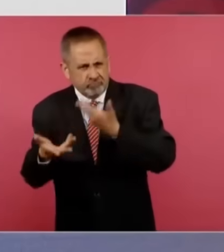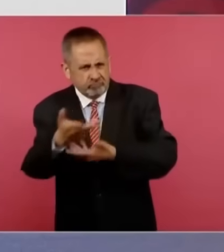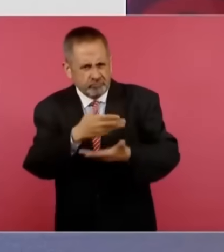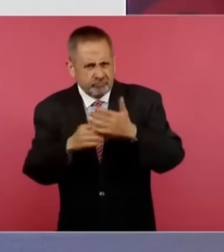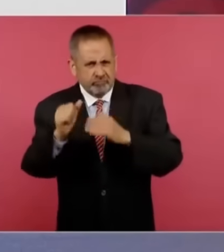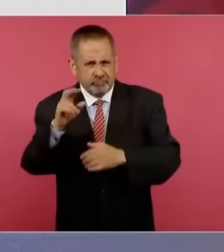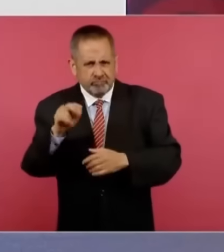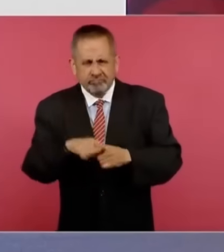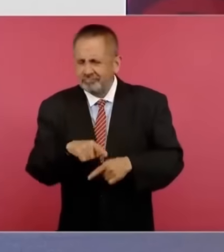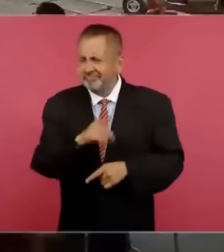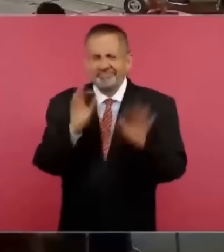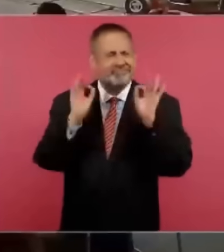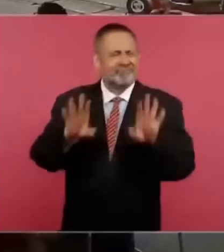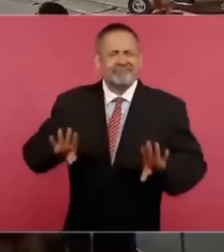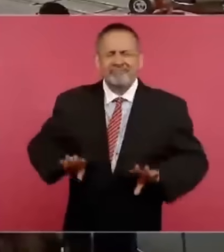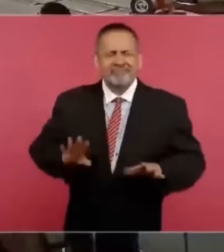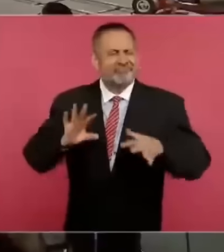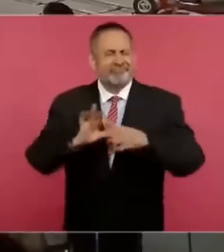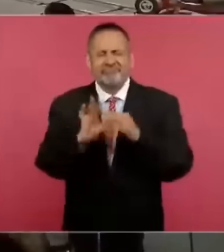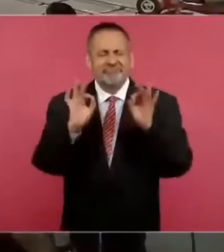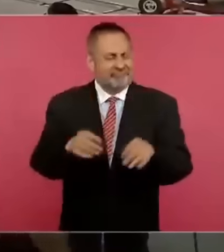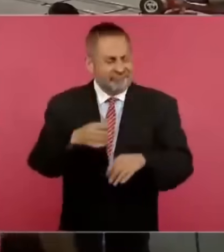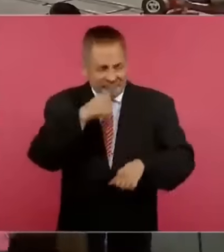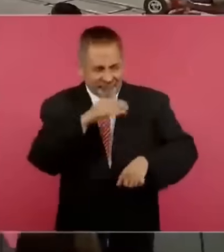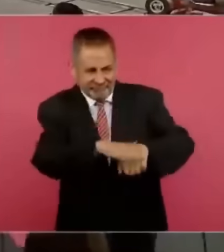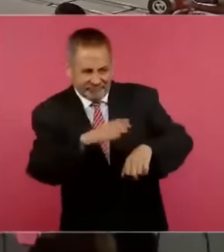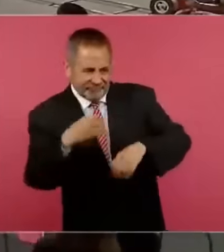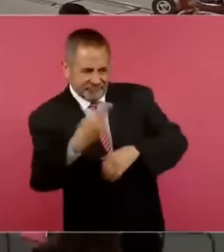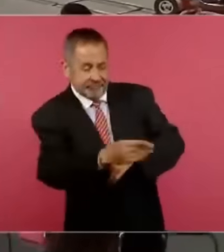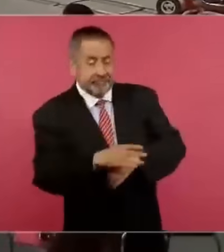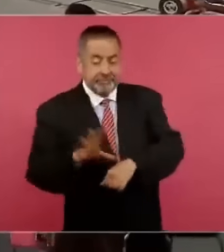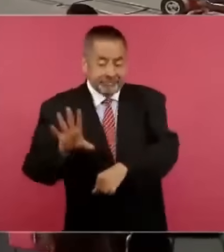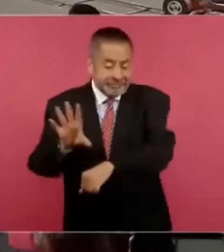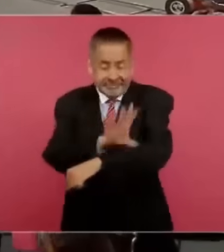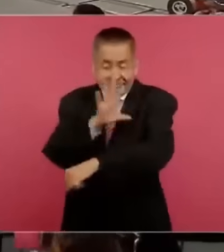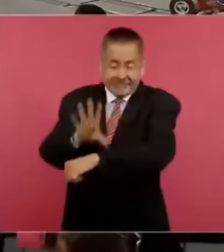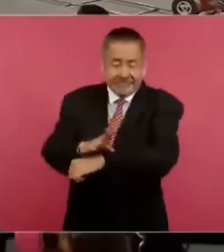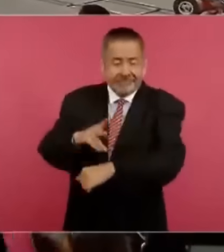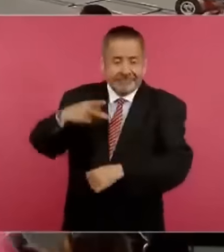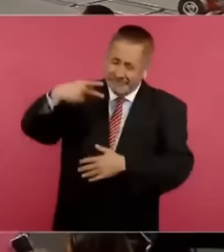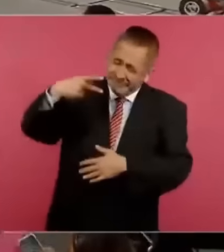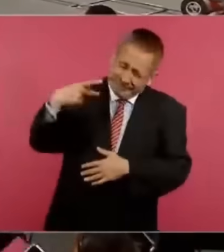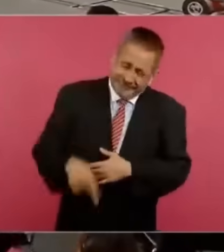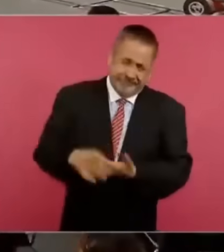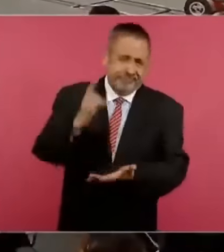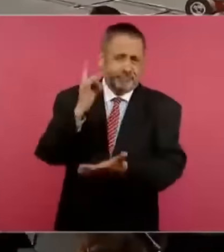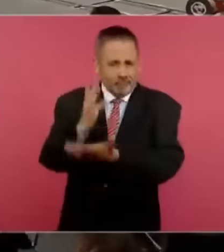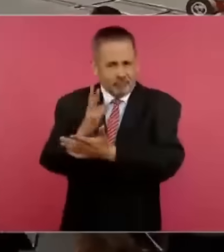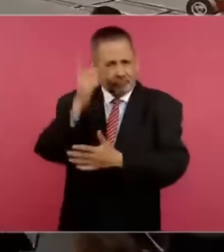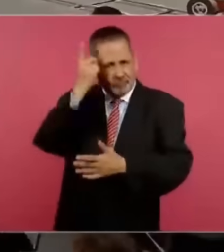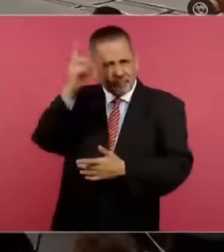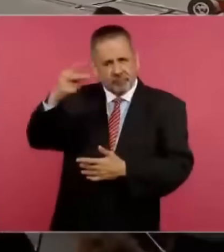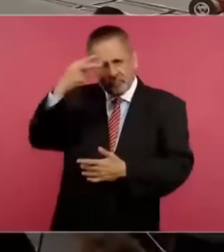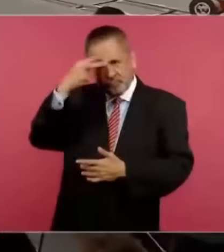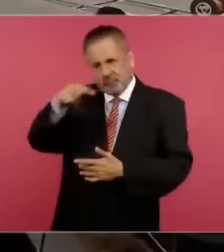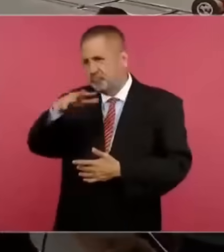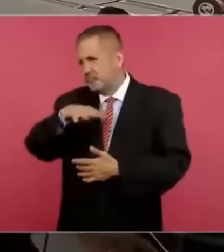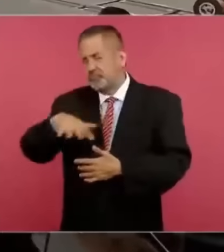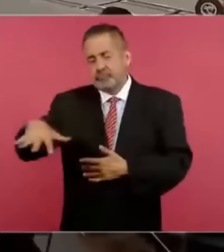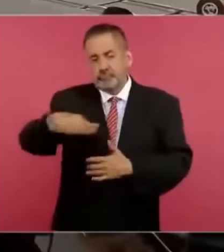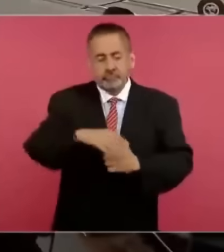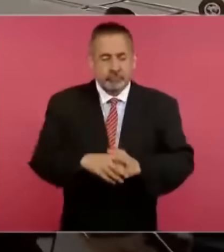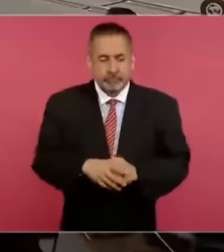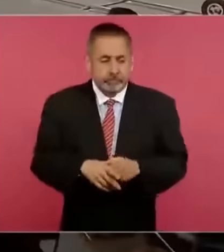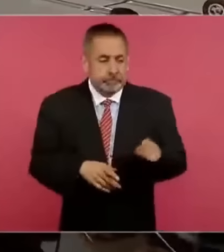en revisión. Bueno, está perfecto. Les devuelvo la energía eléctrica que es de la exclusiva propiedad de la nación. Pero no